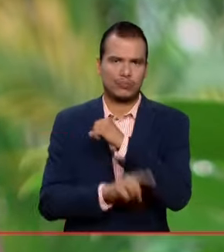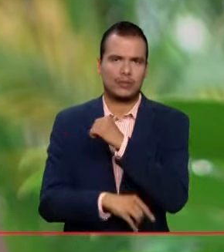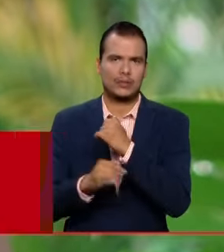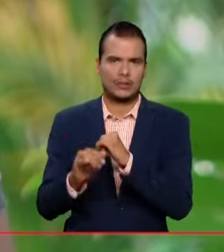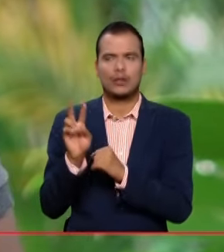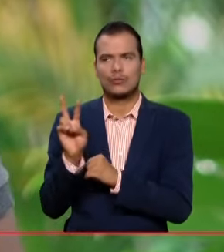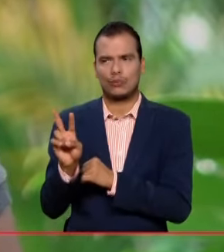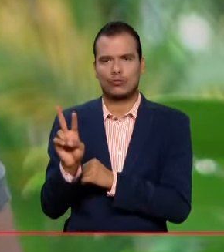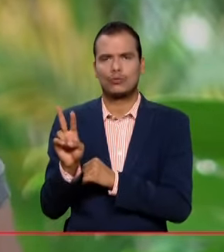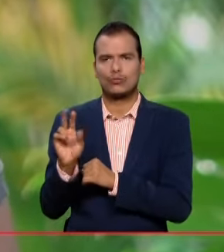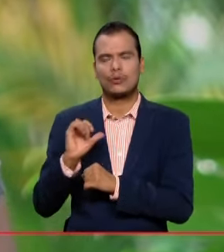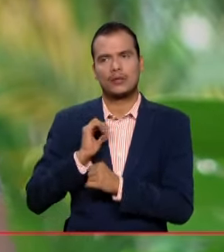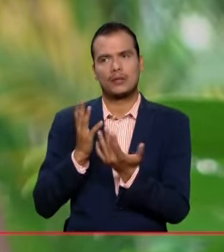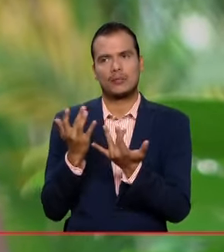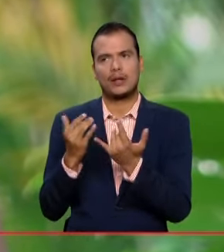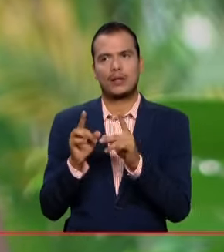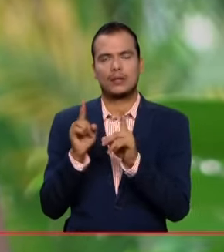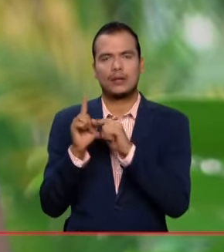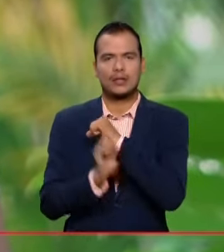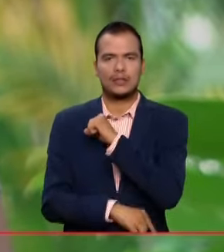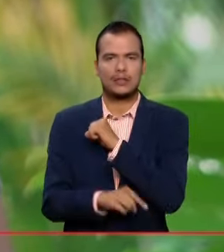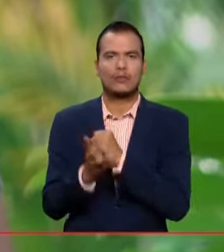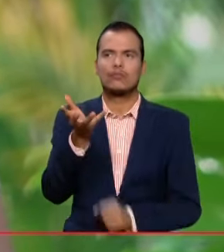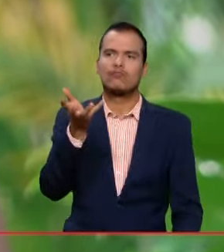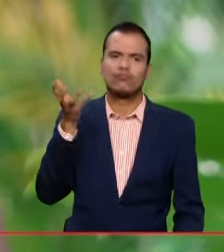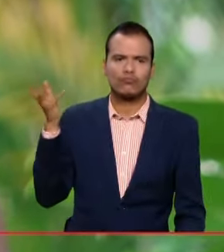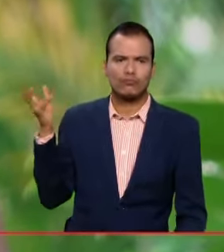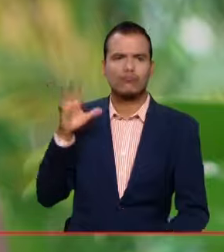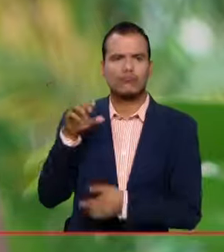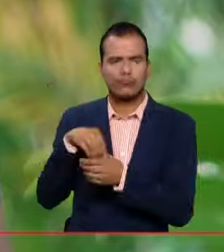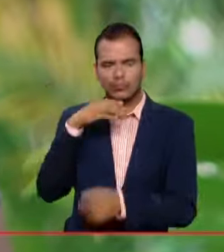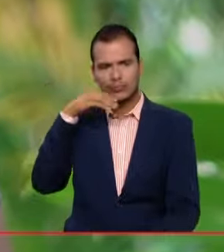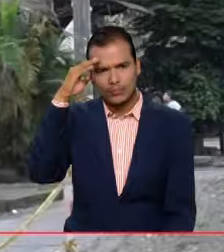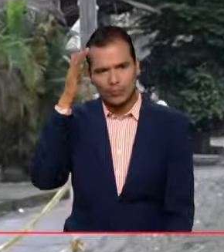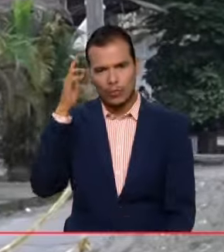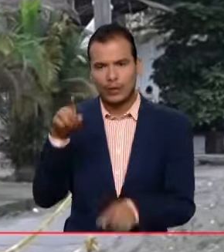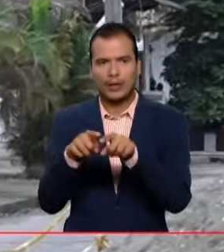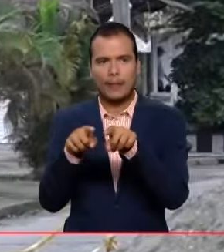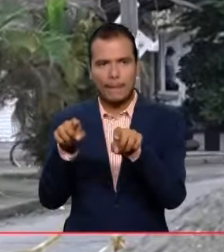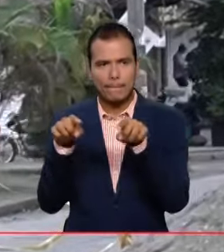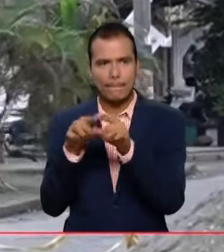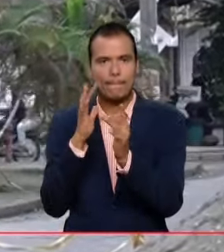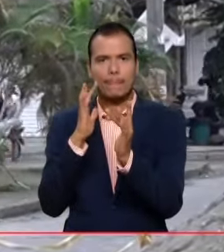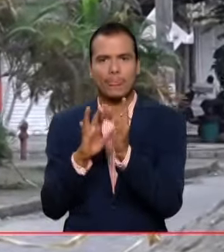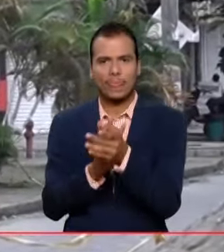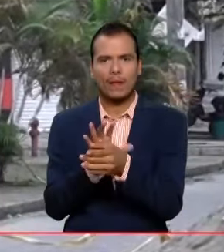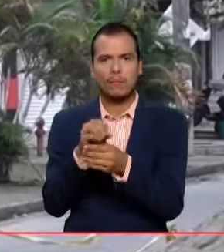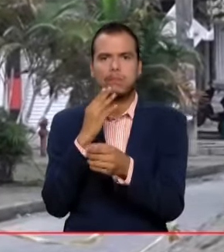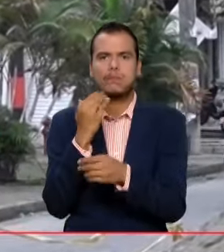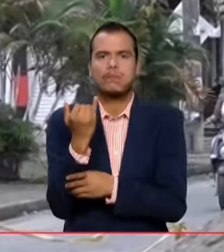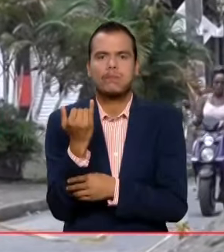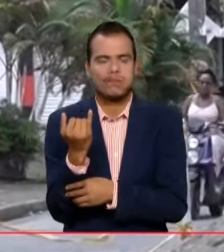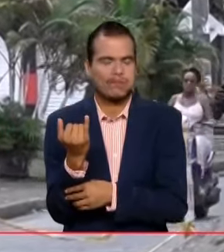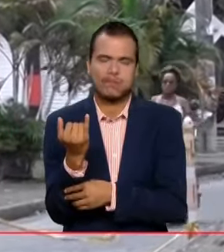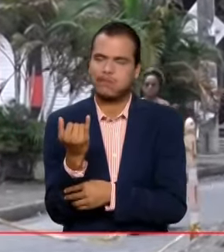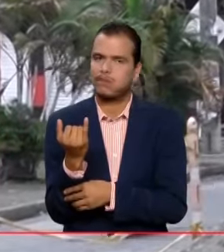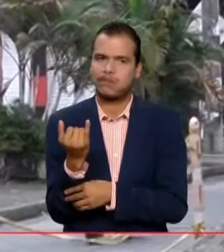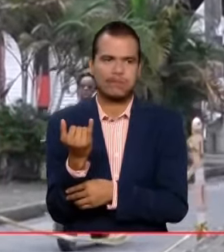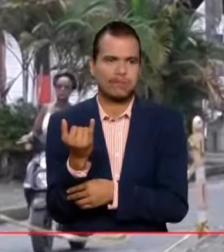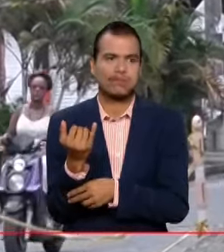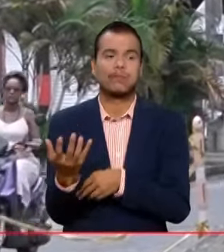Pedregal, en Antioquia, porque básicamente hay unas deficiencias locativas del servicio penitenciario de Ana Yancy. Además de